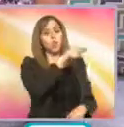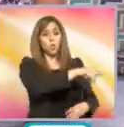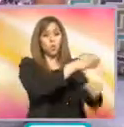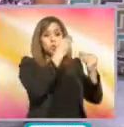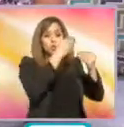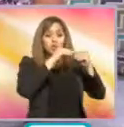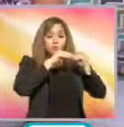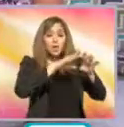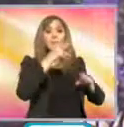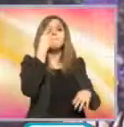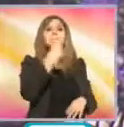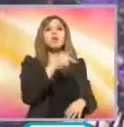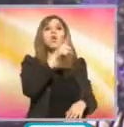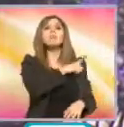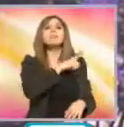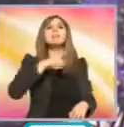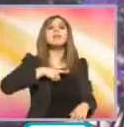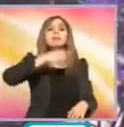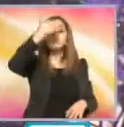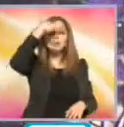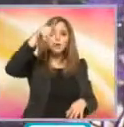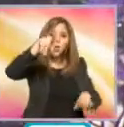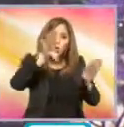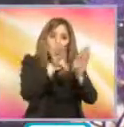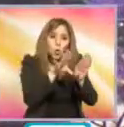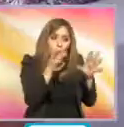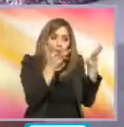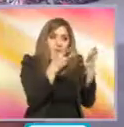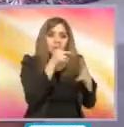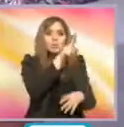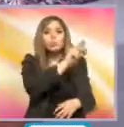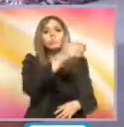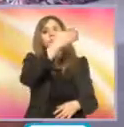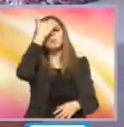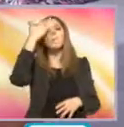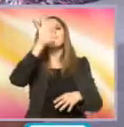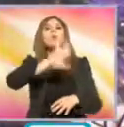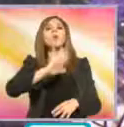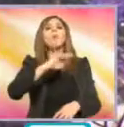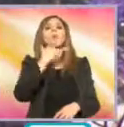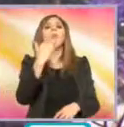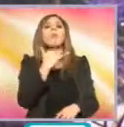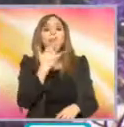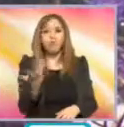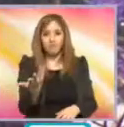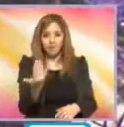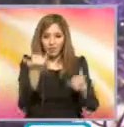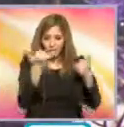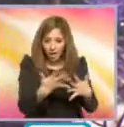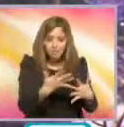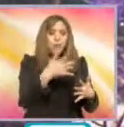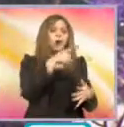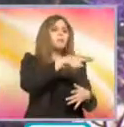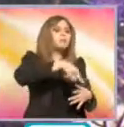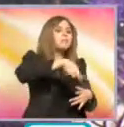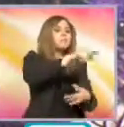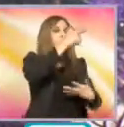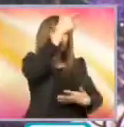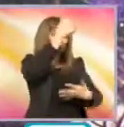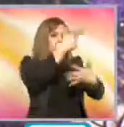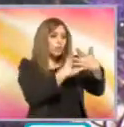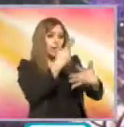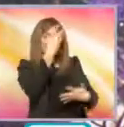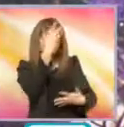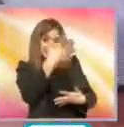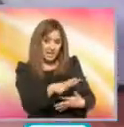información, pero si no lo utilizas de manera inteligente es una gran trampa. Cuando uno lleva a cabo una búsqueda, esos mismos 10 resultados que me aparecen